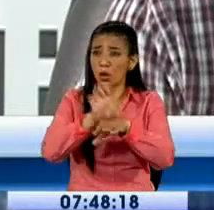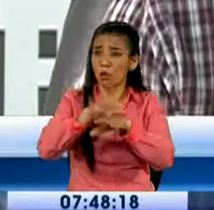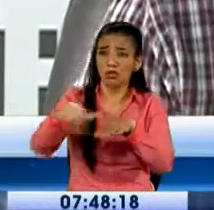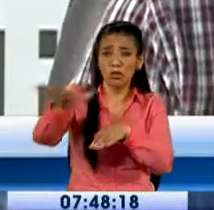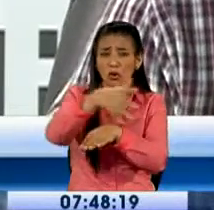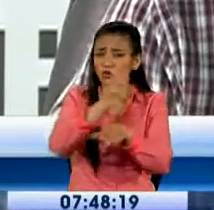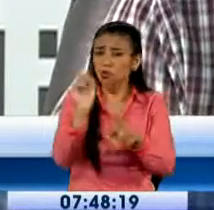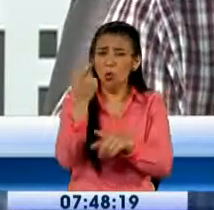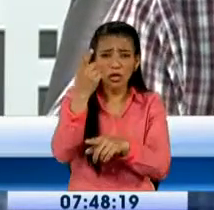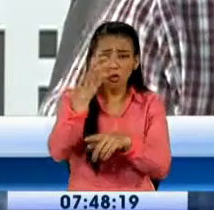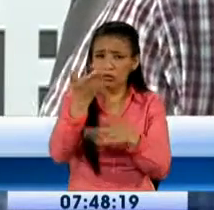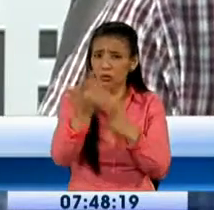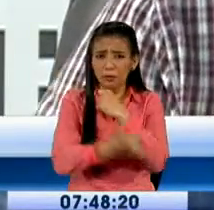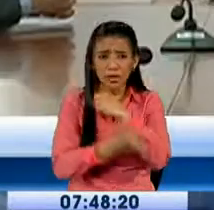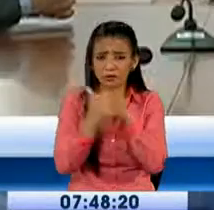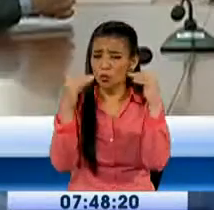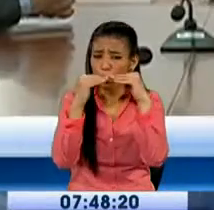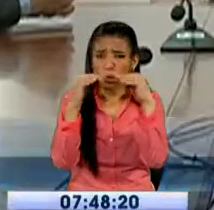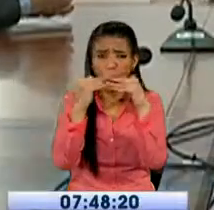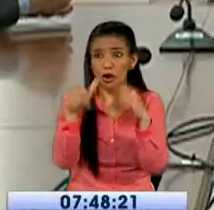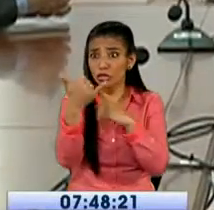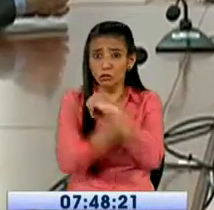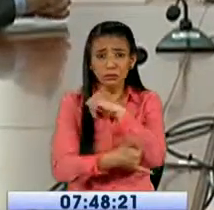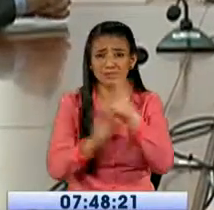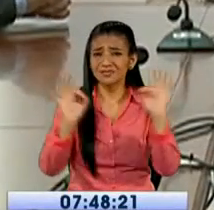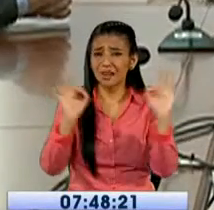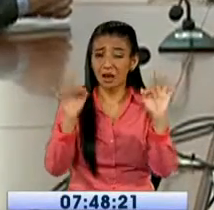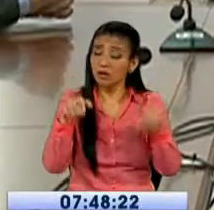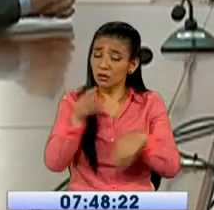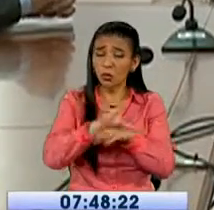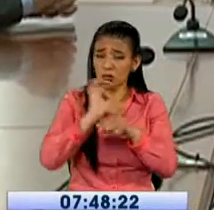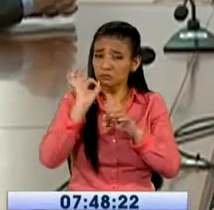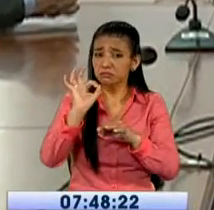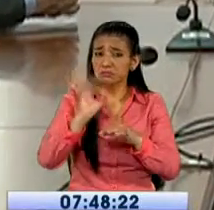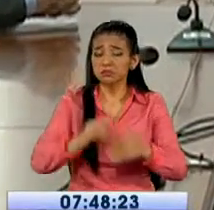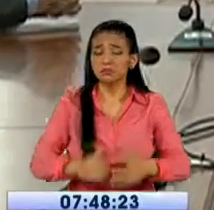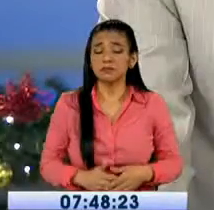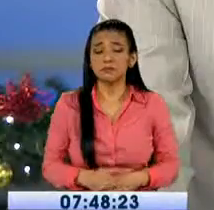ni en el país desarrollado, que nos equiparen. En Quito informó Andrea Valareso.